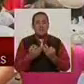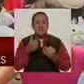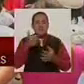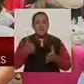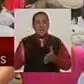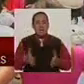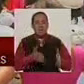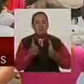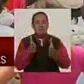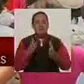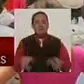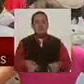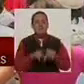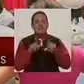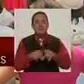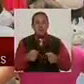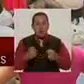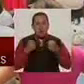y combatir